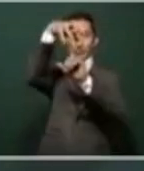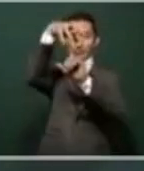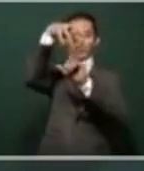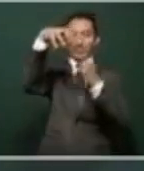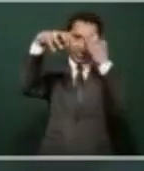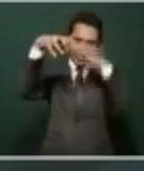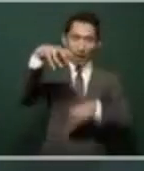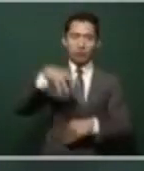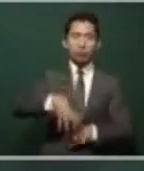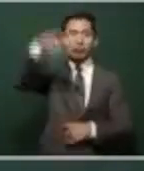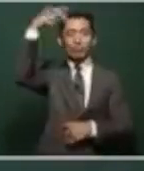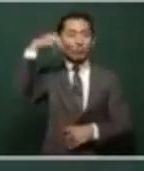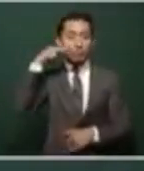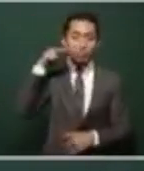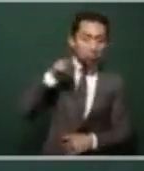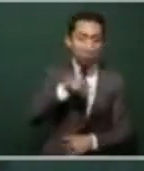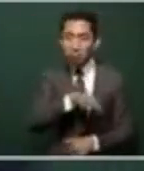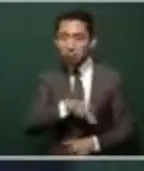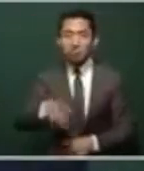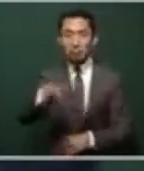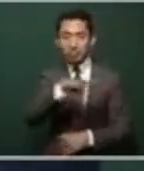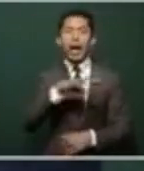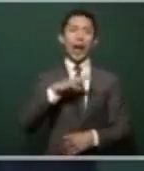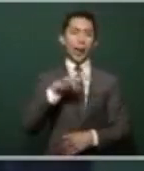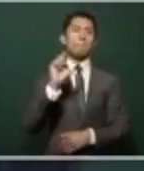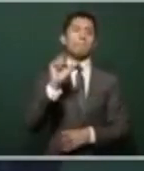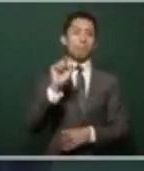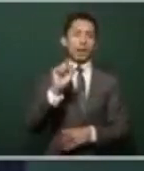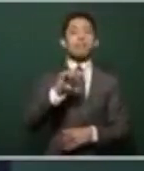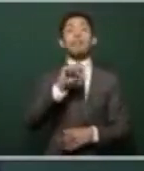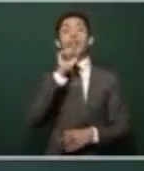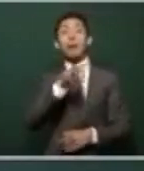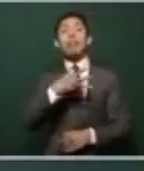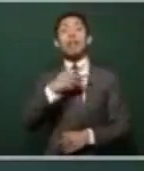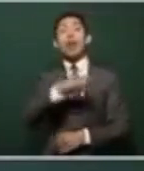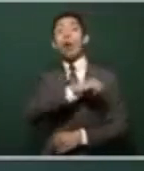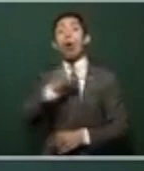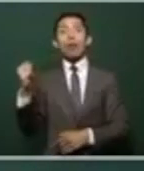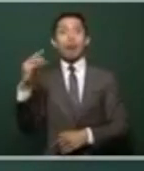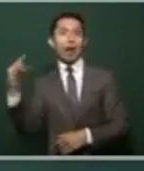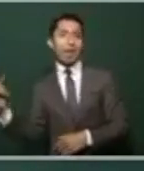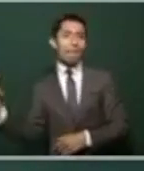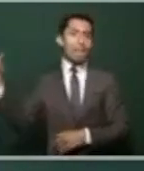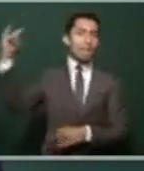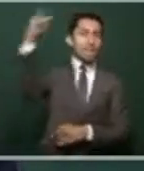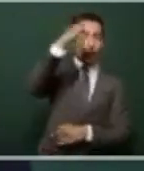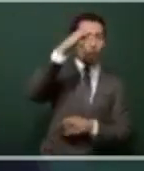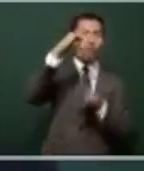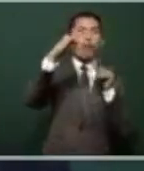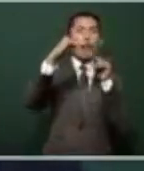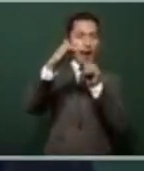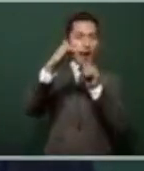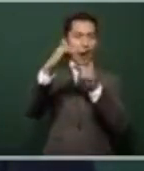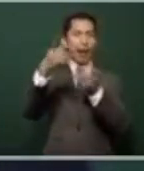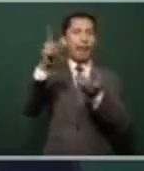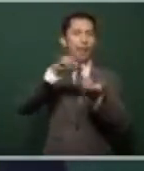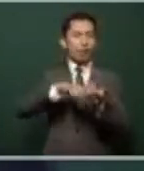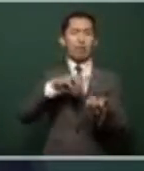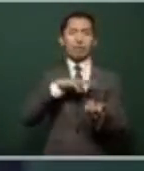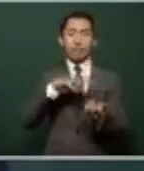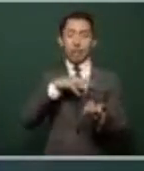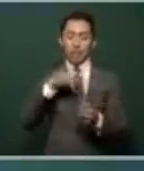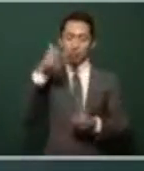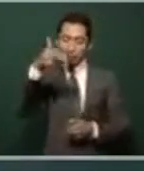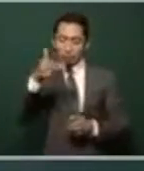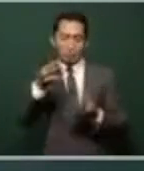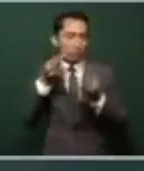por las notas nacionales que han salido al respecto, el avión estratégico que tiene una cámara de alta potencia